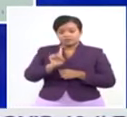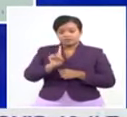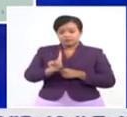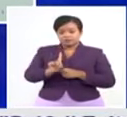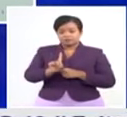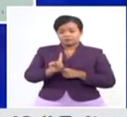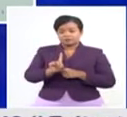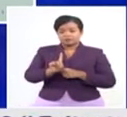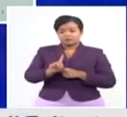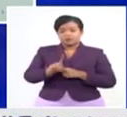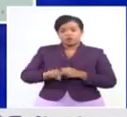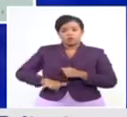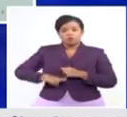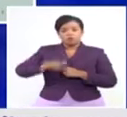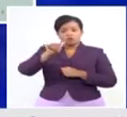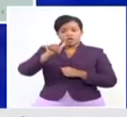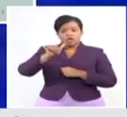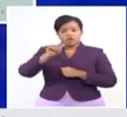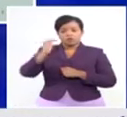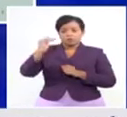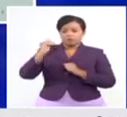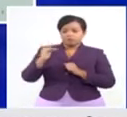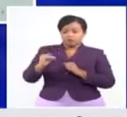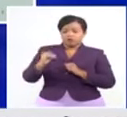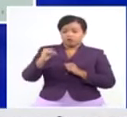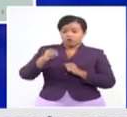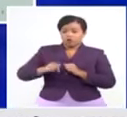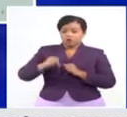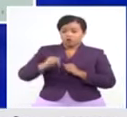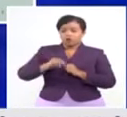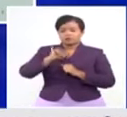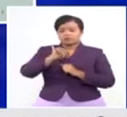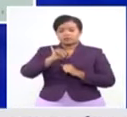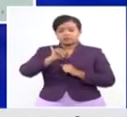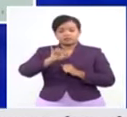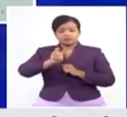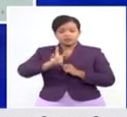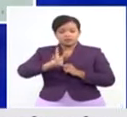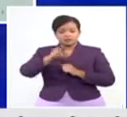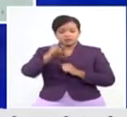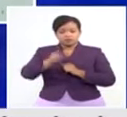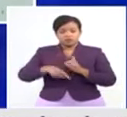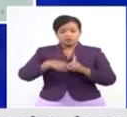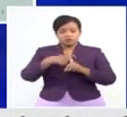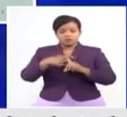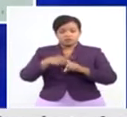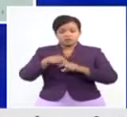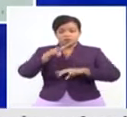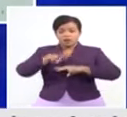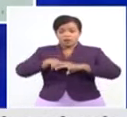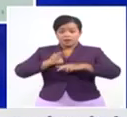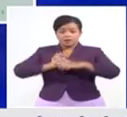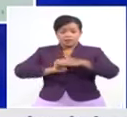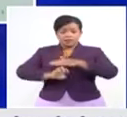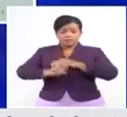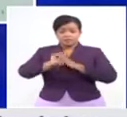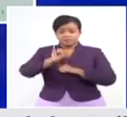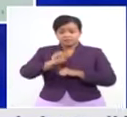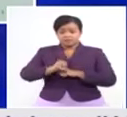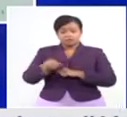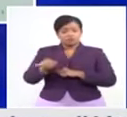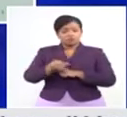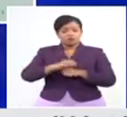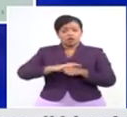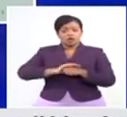a Boyeros. Boyeros en esta jornada con 63 casos, Habana del Este 60, al igual que Arroyo